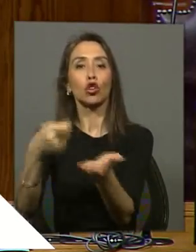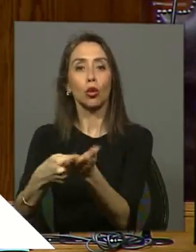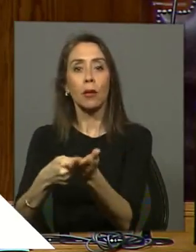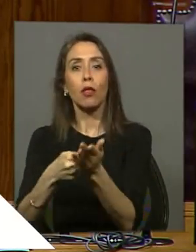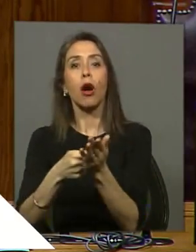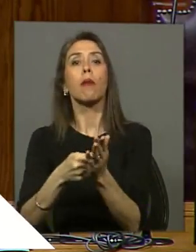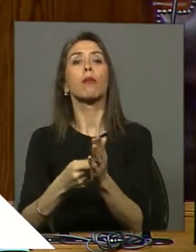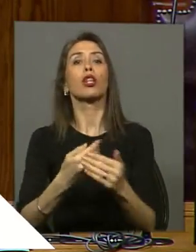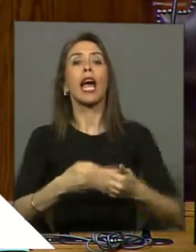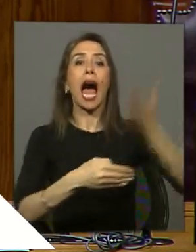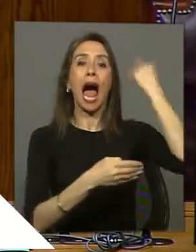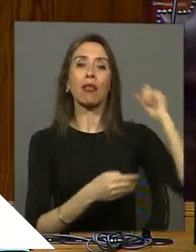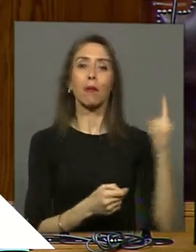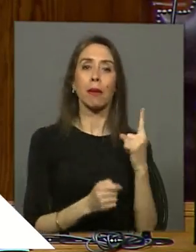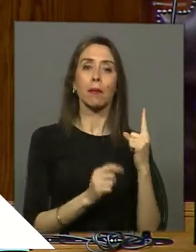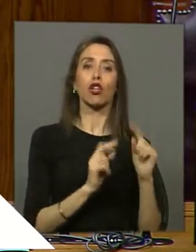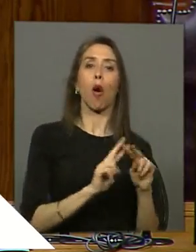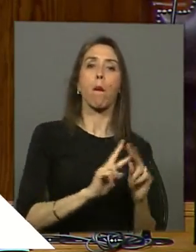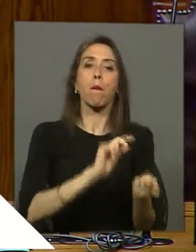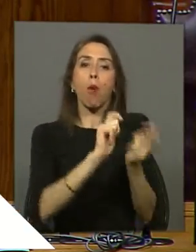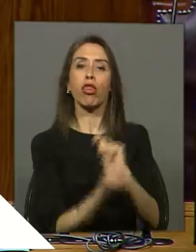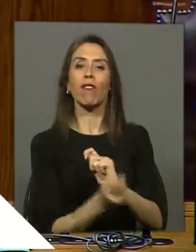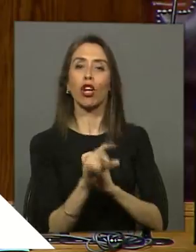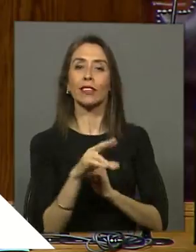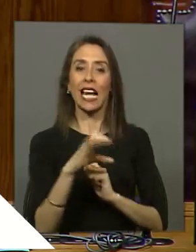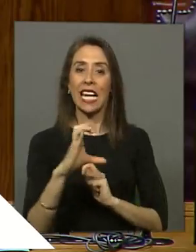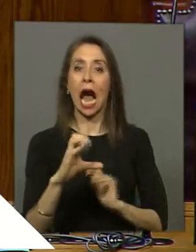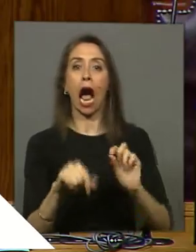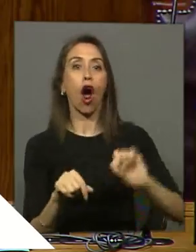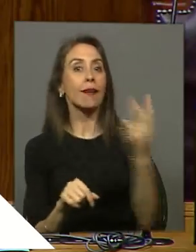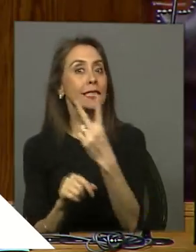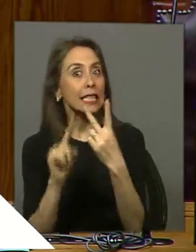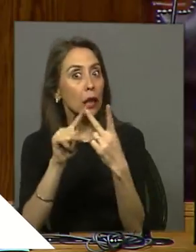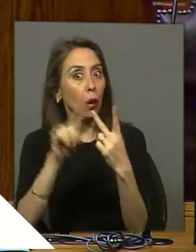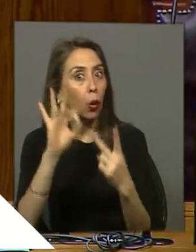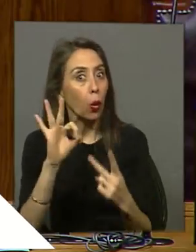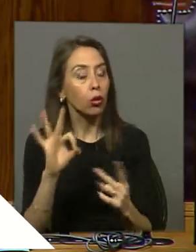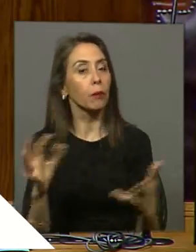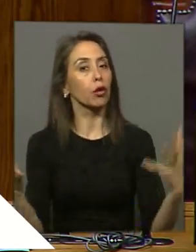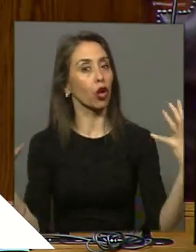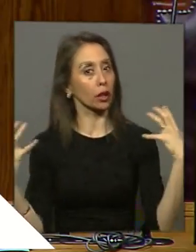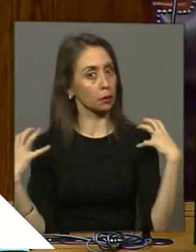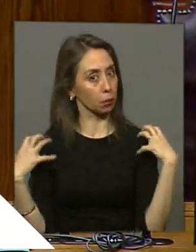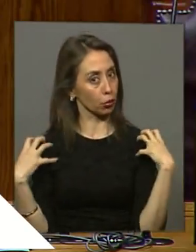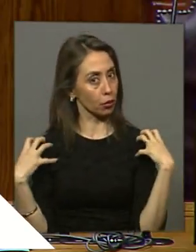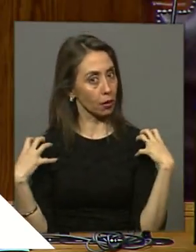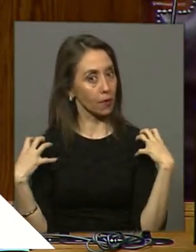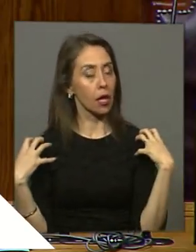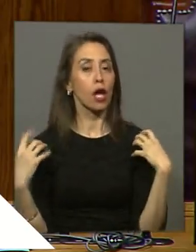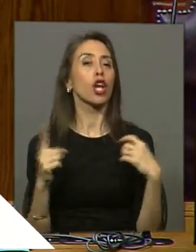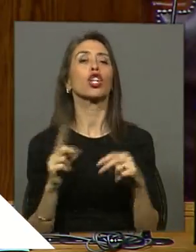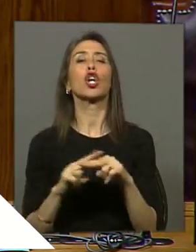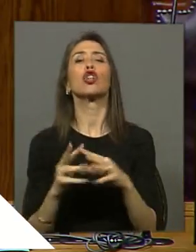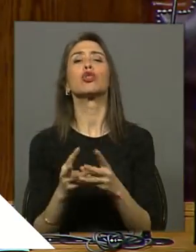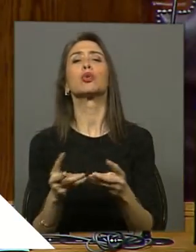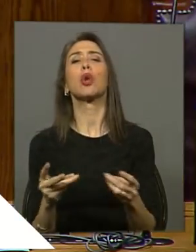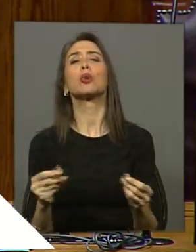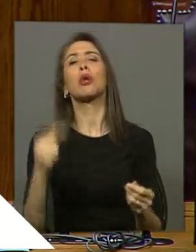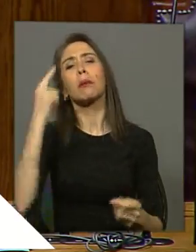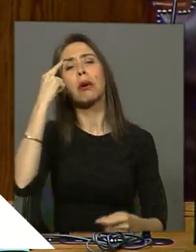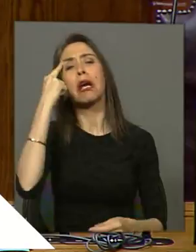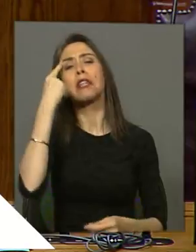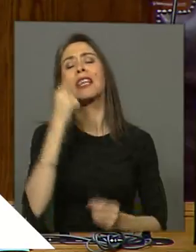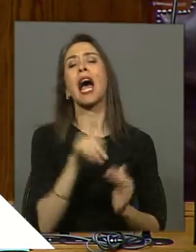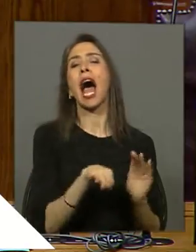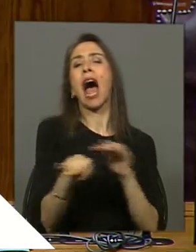reforma del CERNAC. Pero al mismo tiempo es clave hacerlo de manera responsable, sin caer en soluciones que aparentemente pueden ser